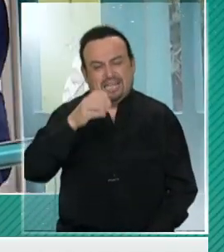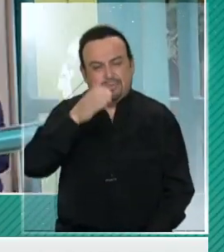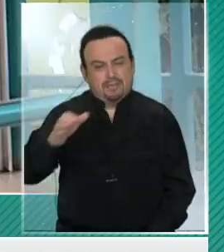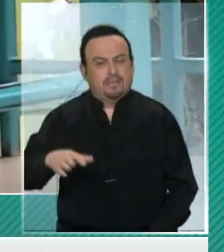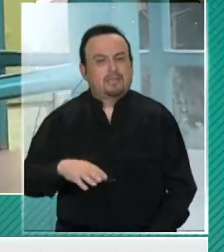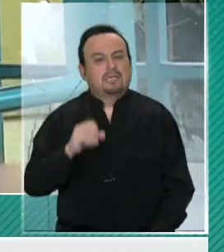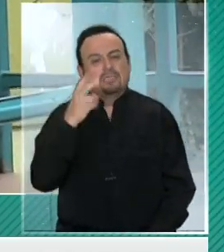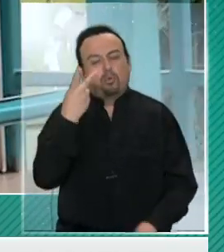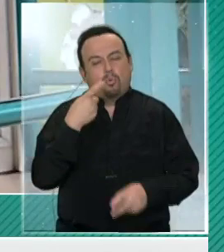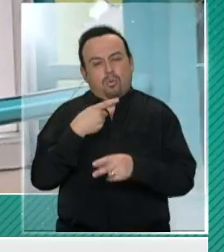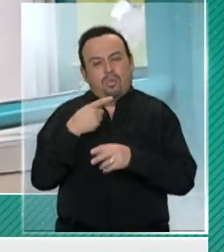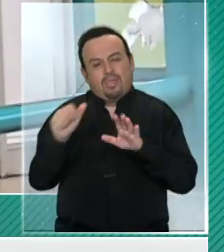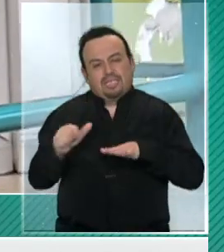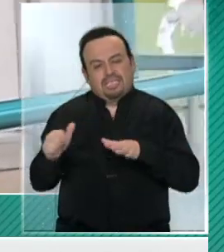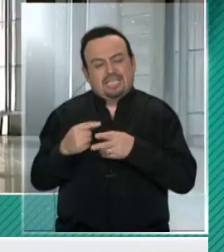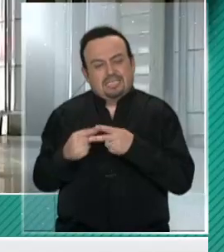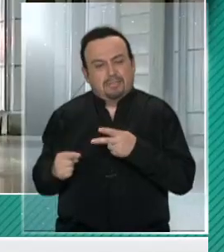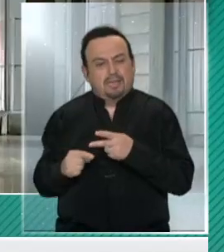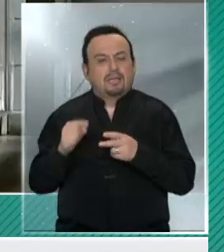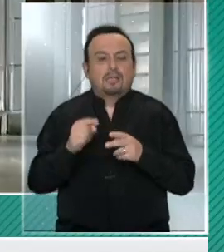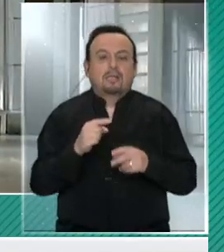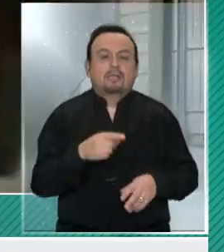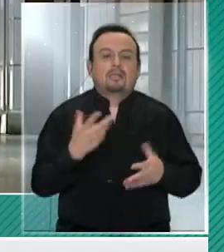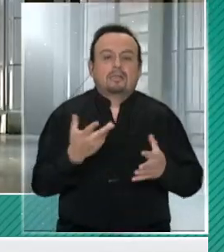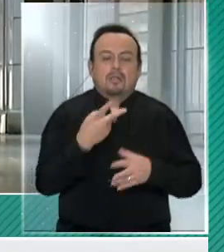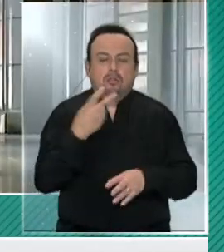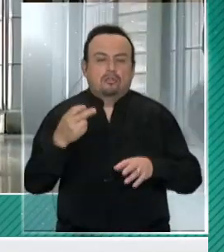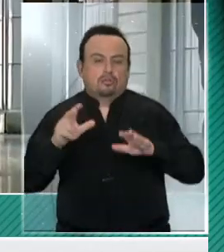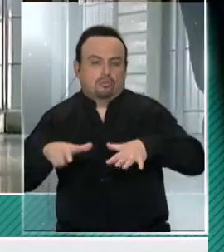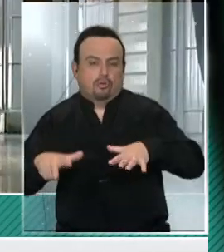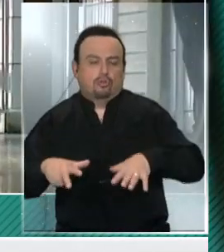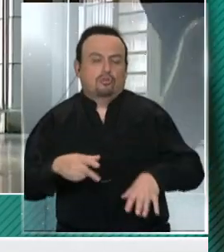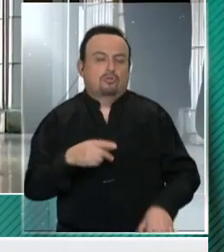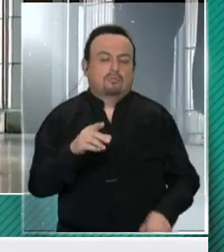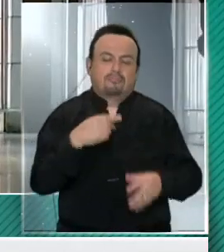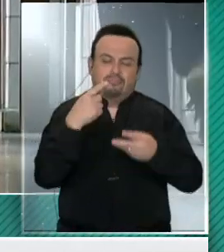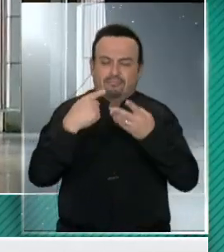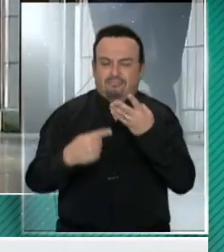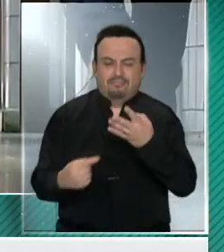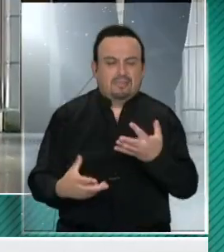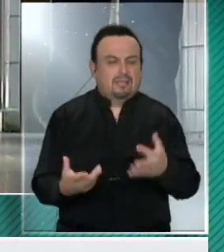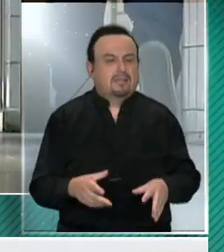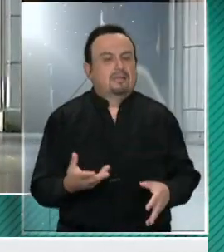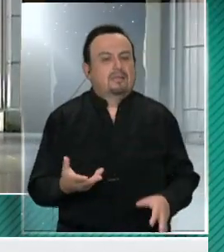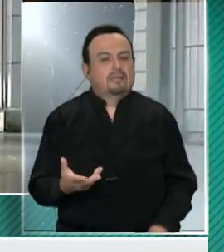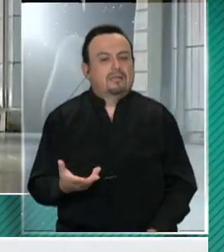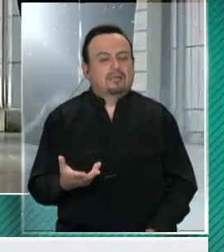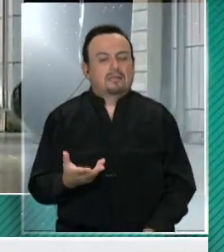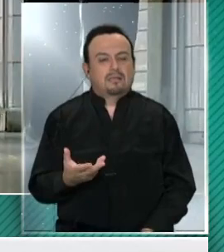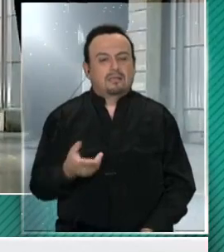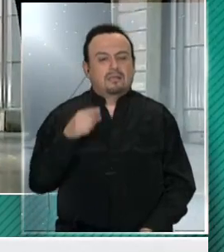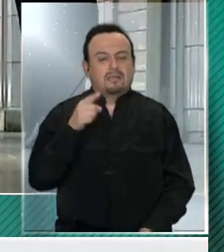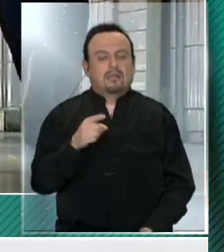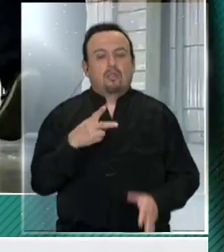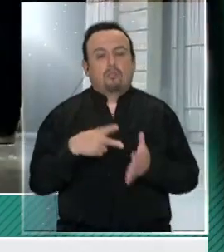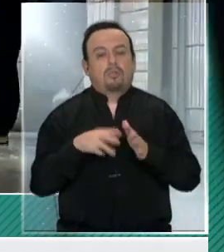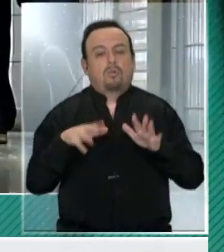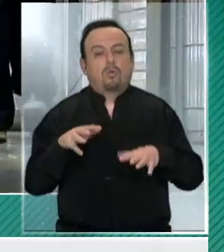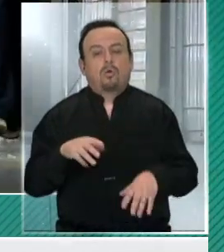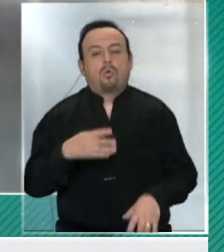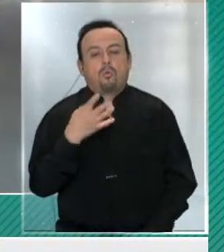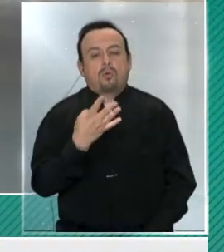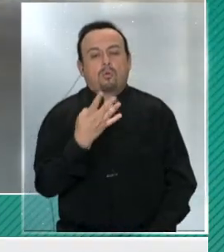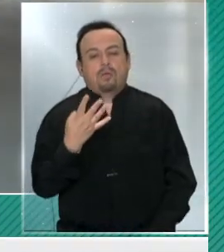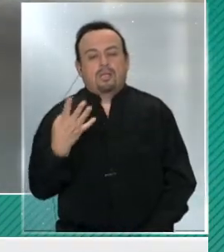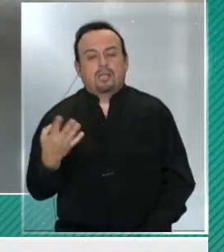2016 subió a 318, el 2017 350, 2018 440, 2019 444 y